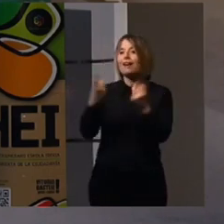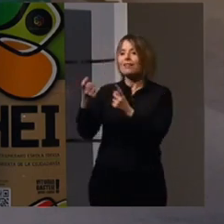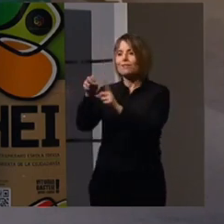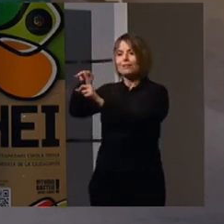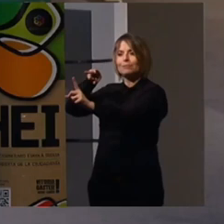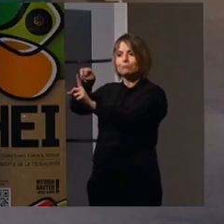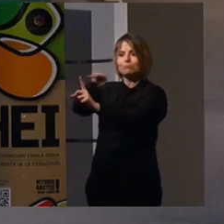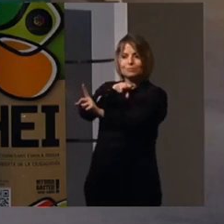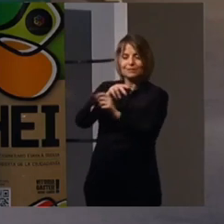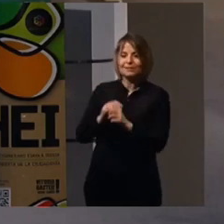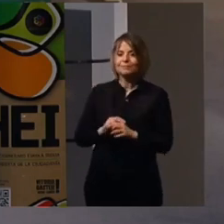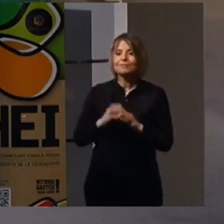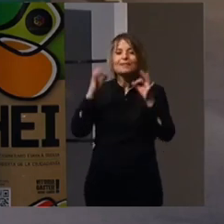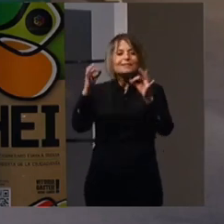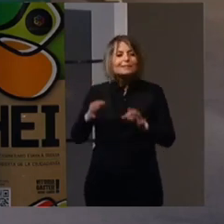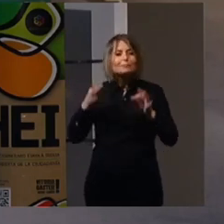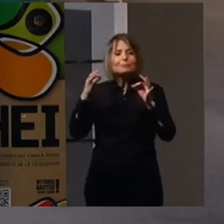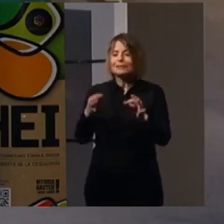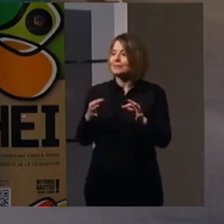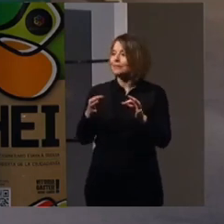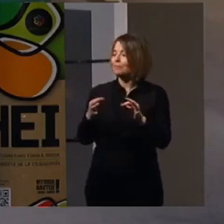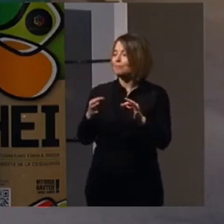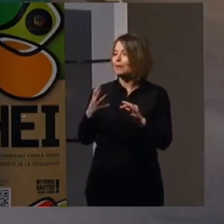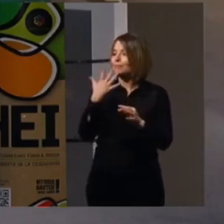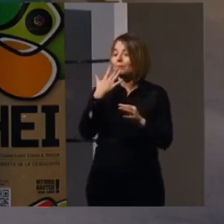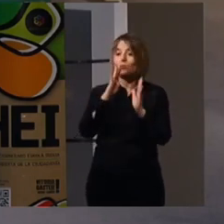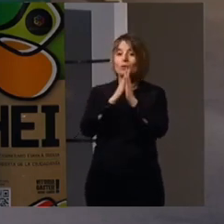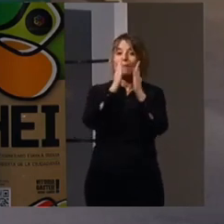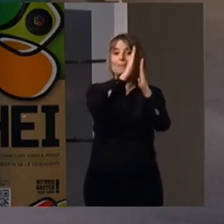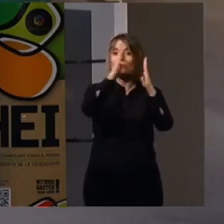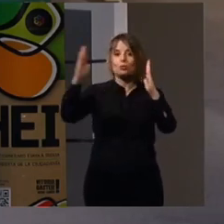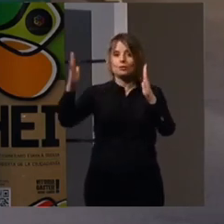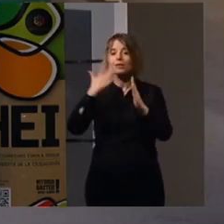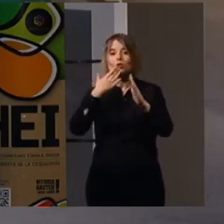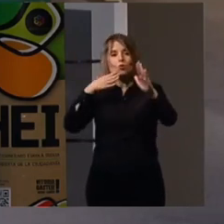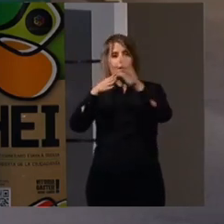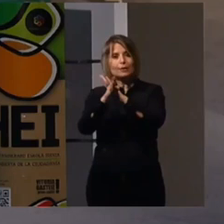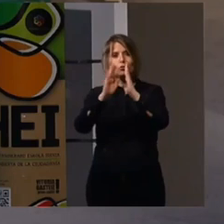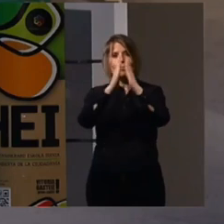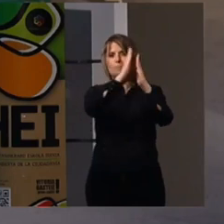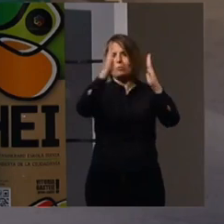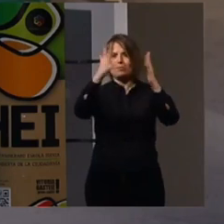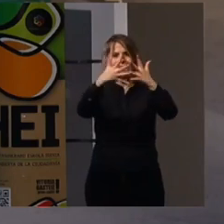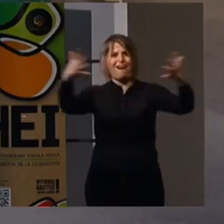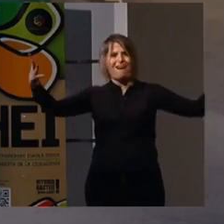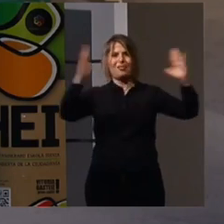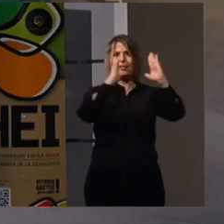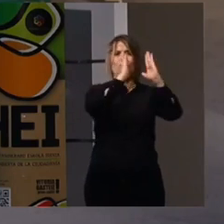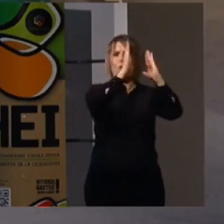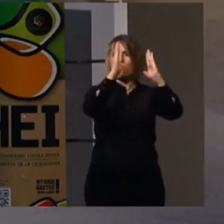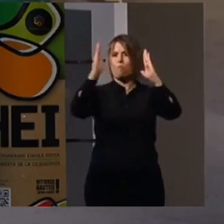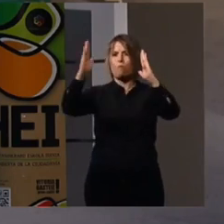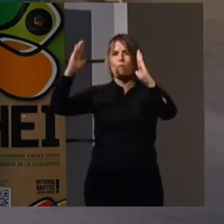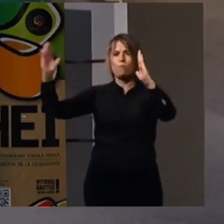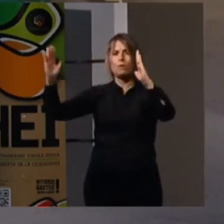más miradas, ¿no? Yo esto lo explico siempre con la imagen de una biblioteca. Si yo entro a una biblioteca municipal de estas muy grandes que tienen un montón de